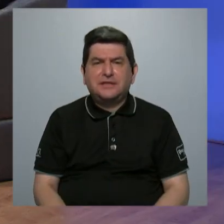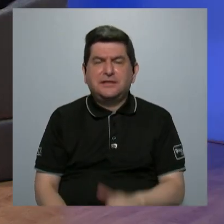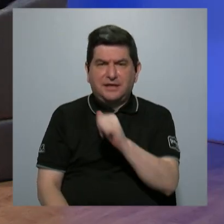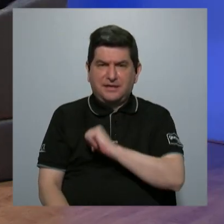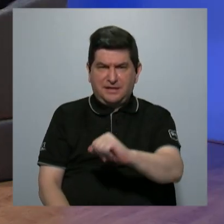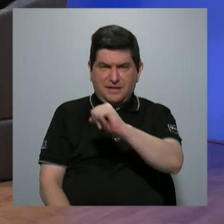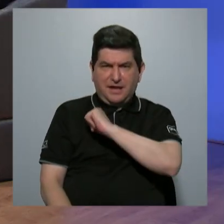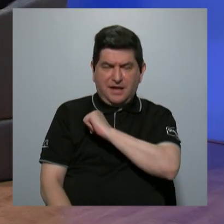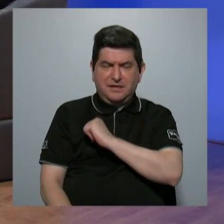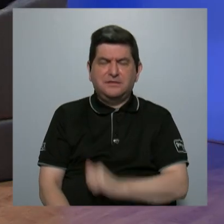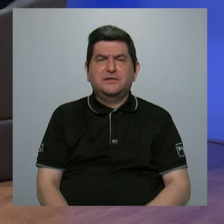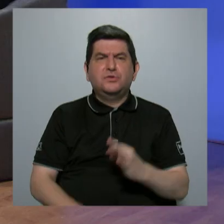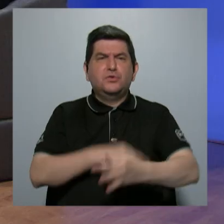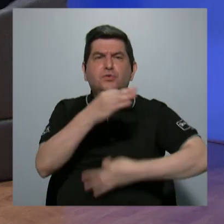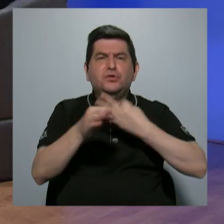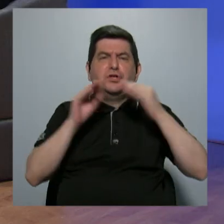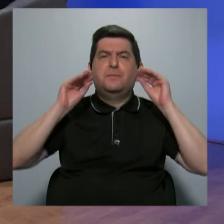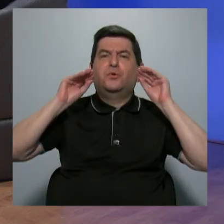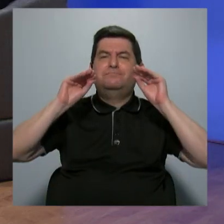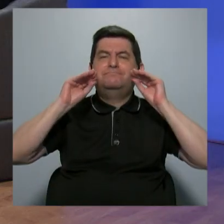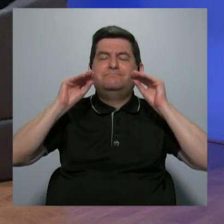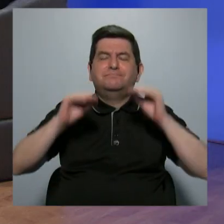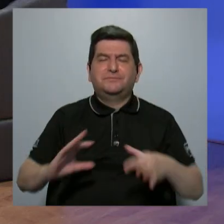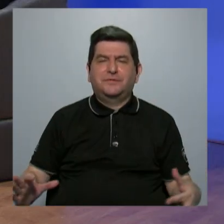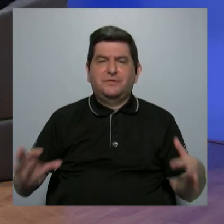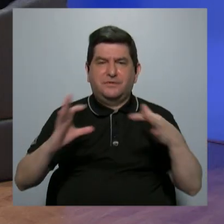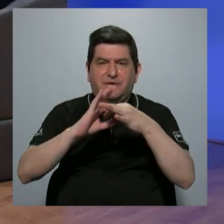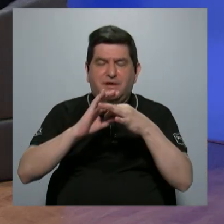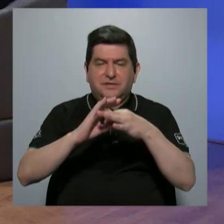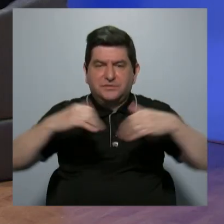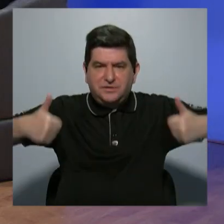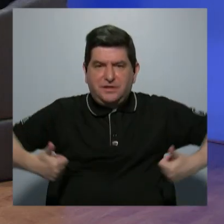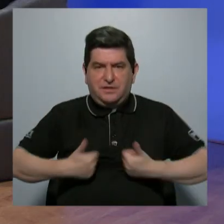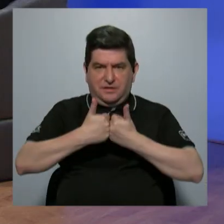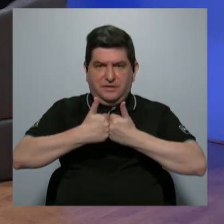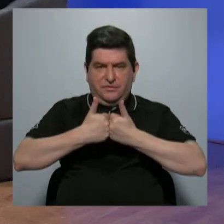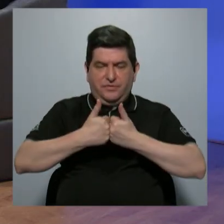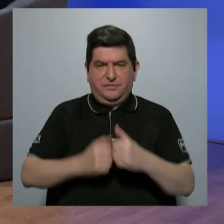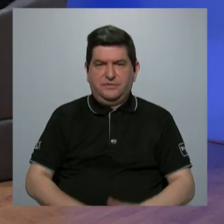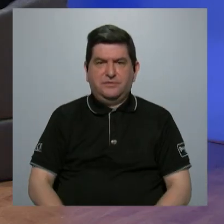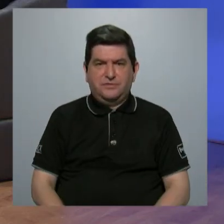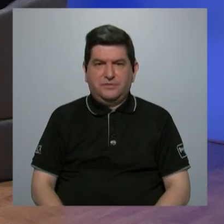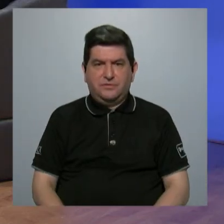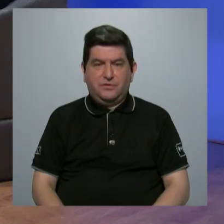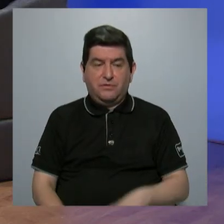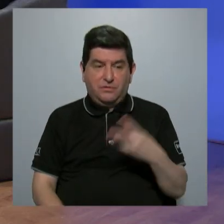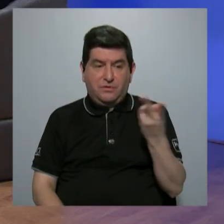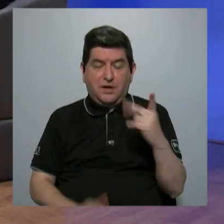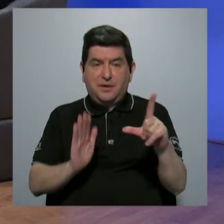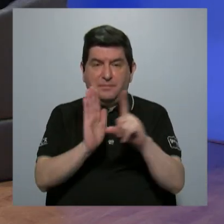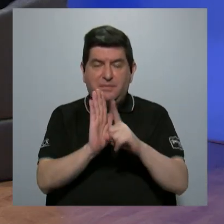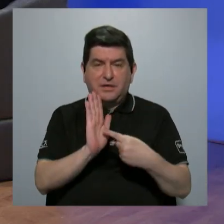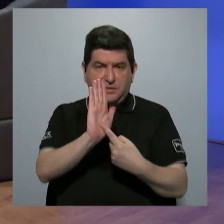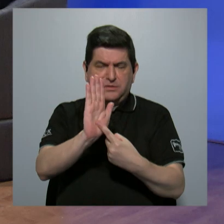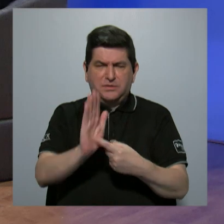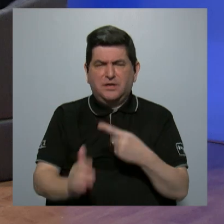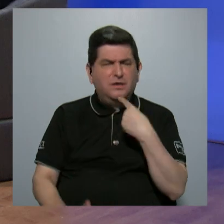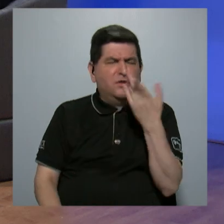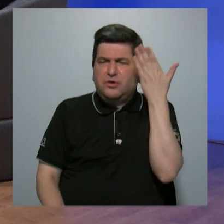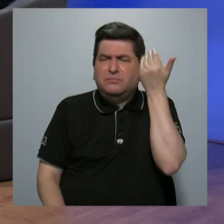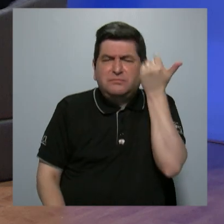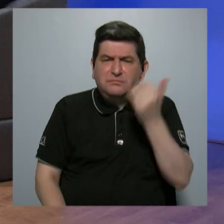actitud académica con respecto de este reto que estas dos leyes nos presentan. ¿Por qué digo